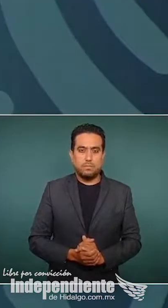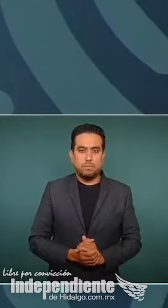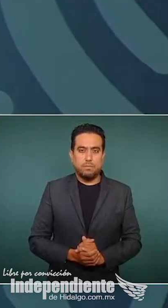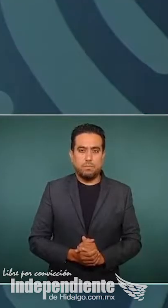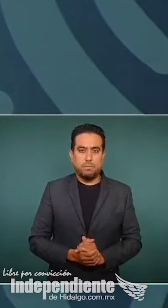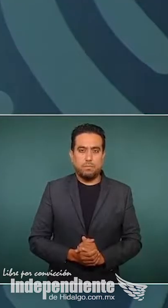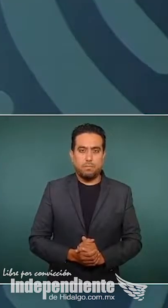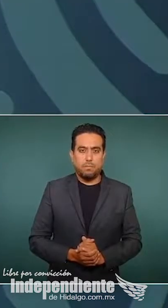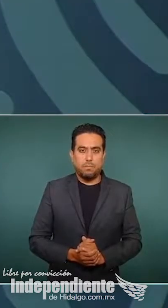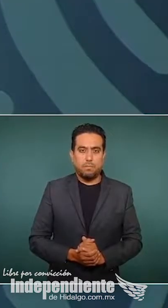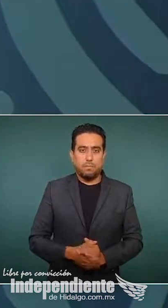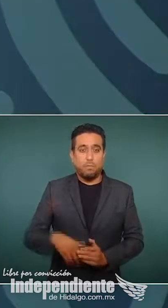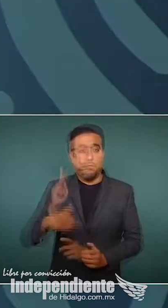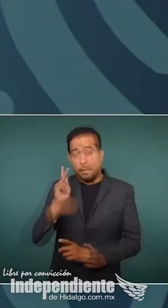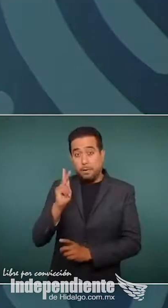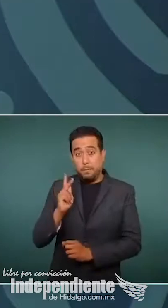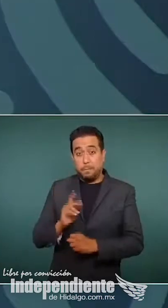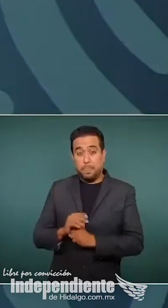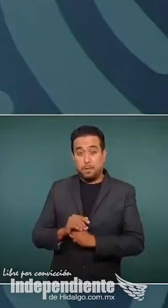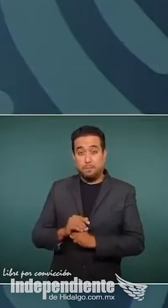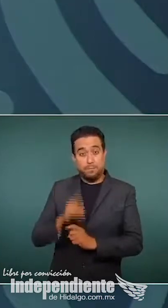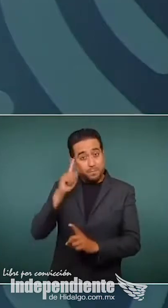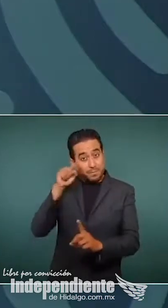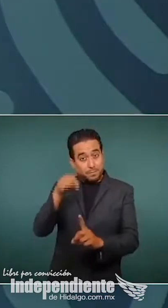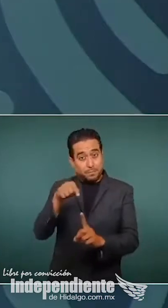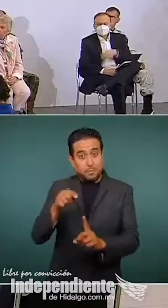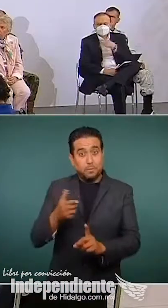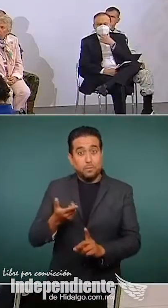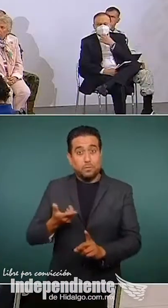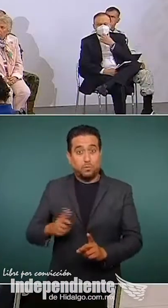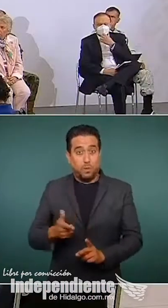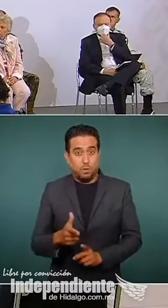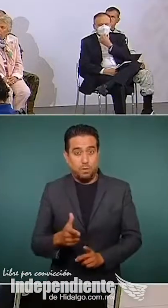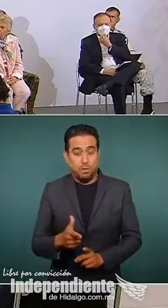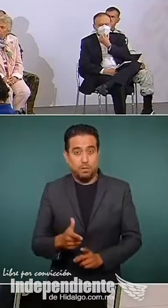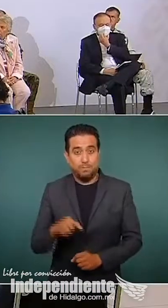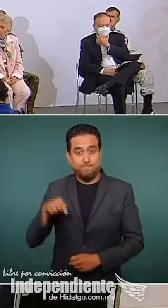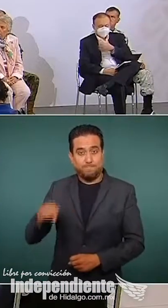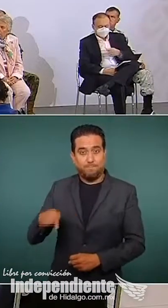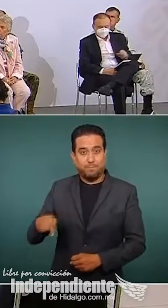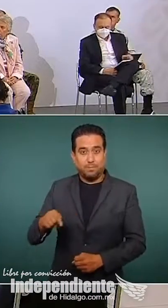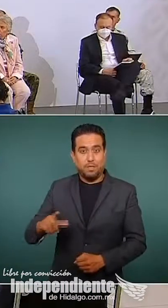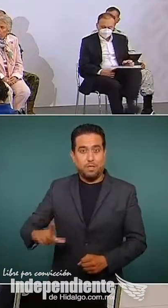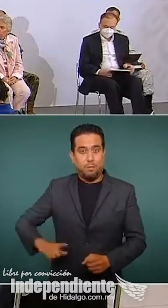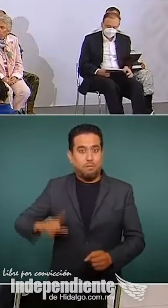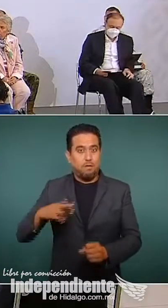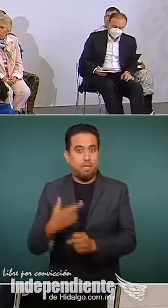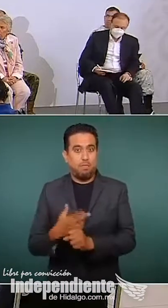juntos, en unidad. El gobernador decide